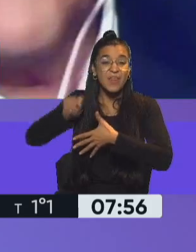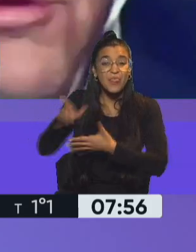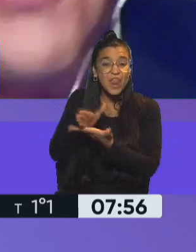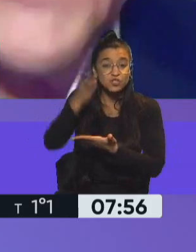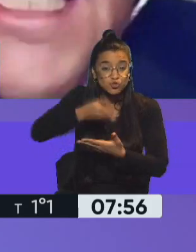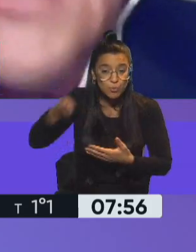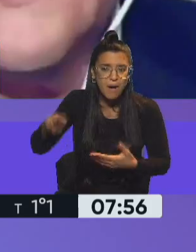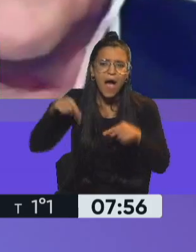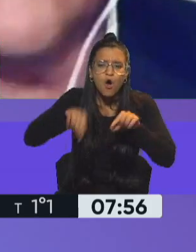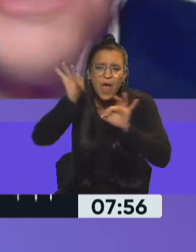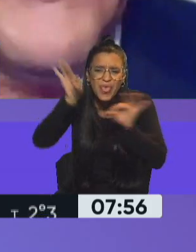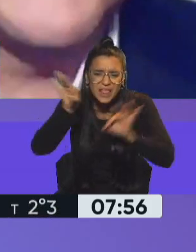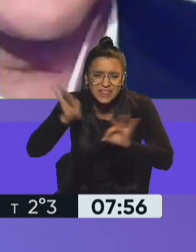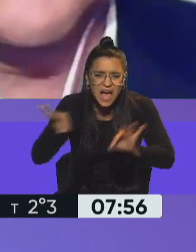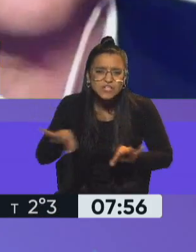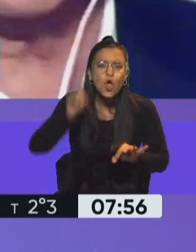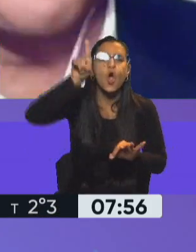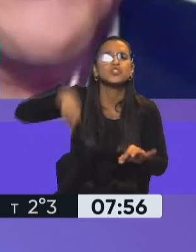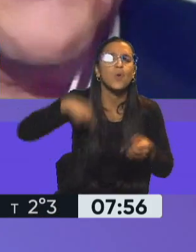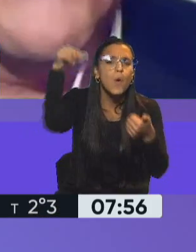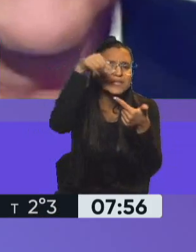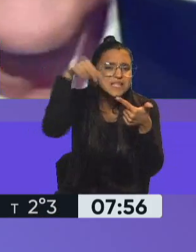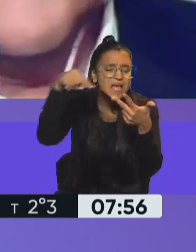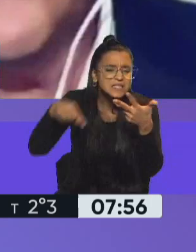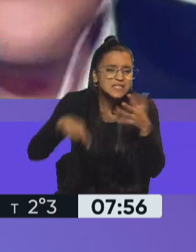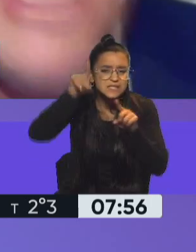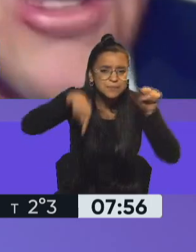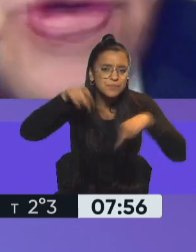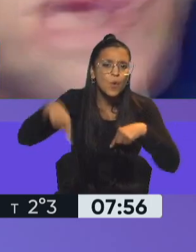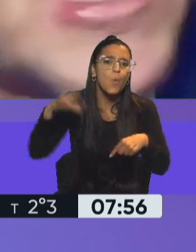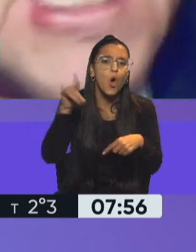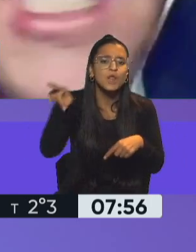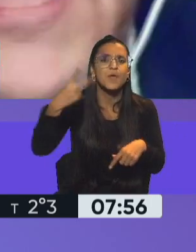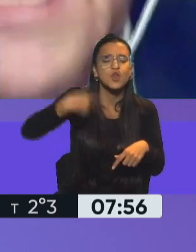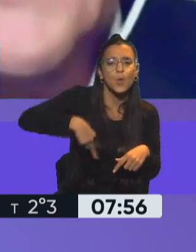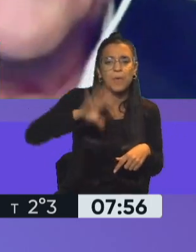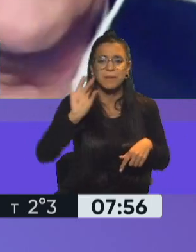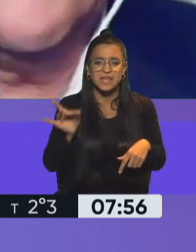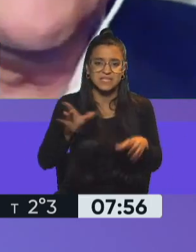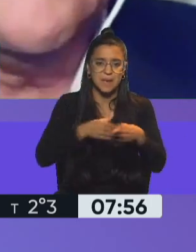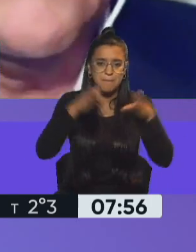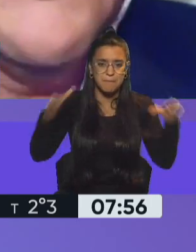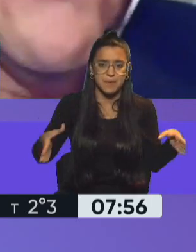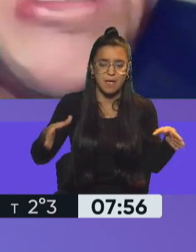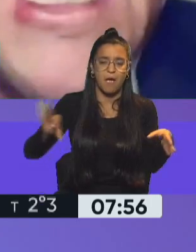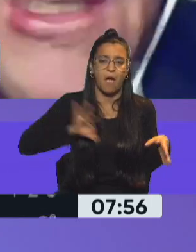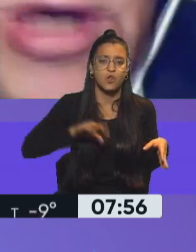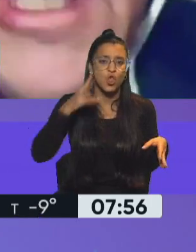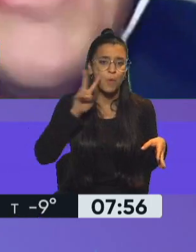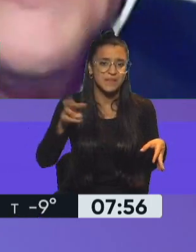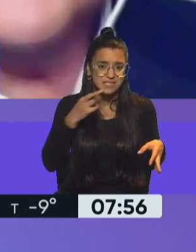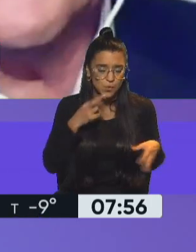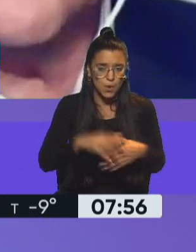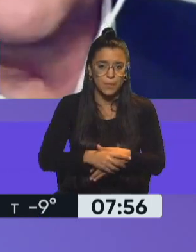un profundo detalle de las consecuencias que se sucedieron en Bolivia en noviembre y diciembre del